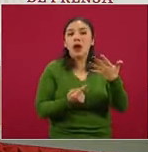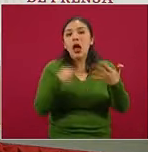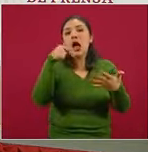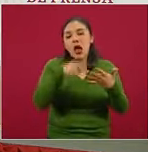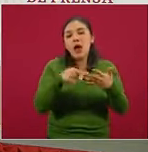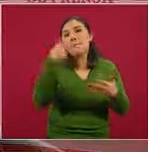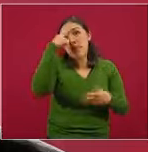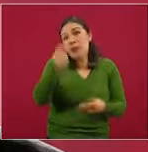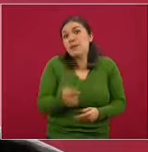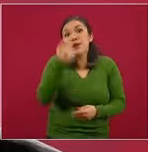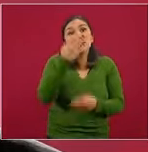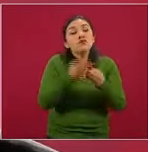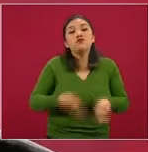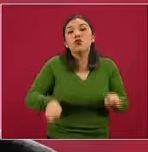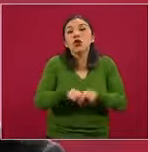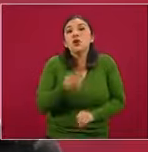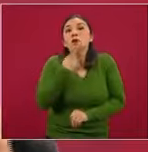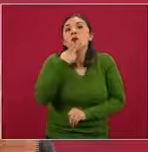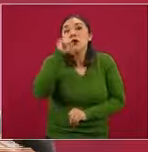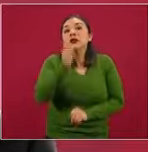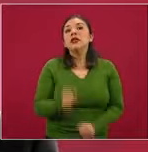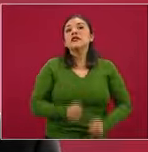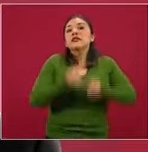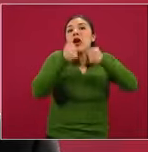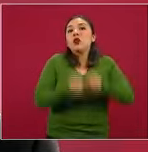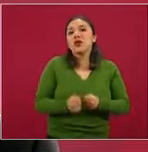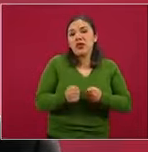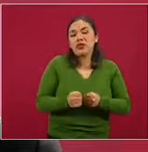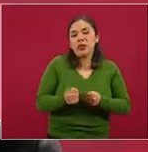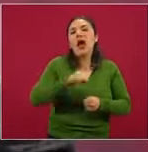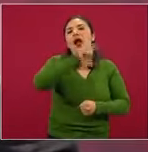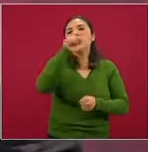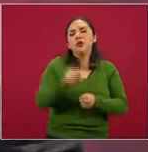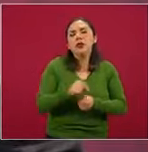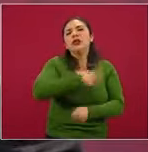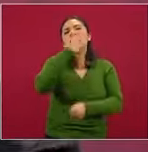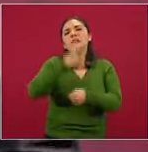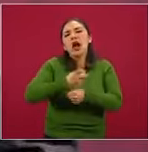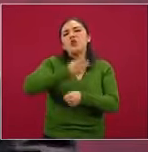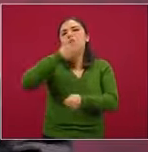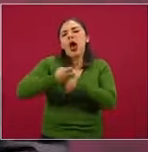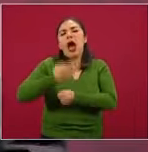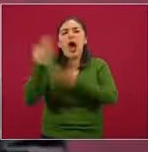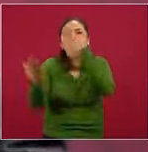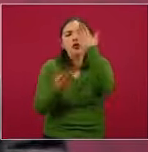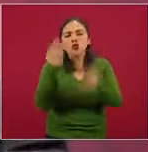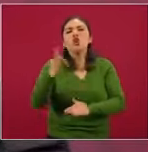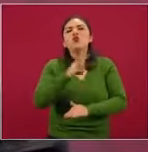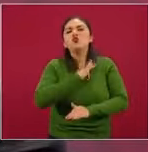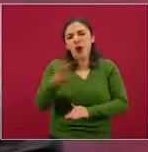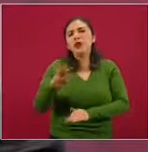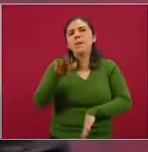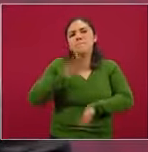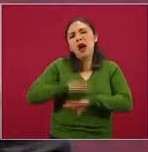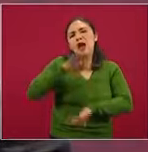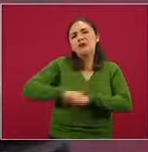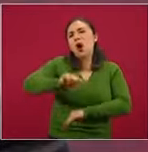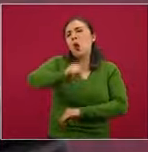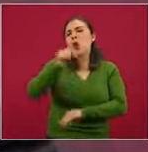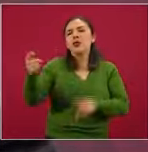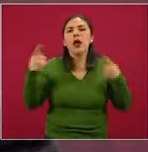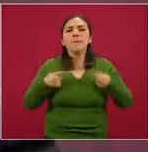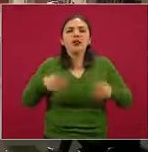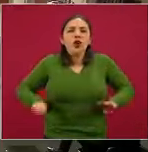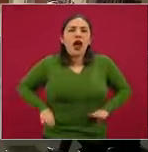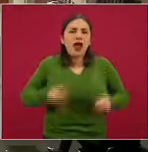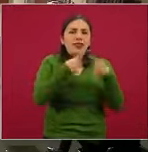es garantizar la seguridad, entonces ya hay subestudios o estudios secundarios que pueden involucrar a otras personas con